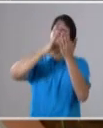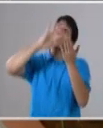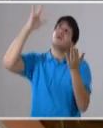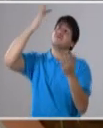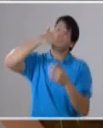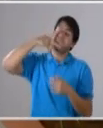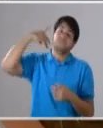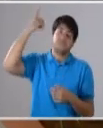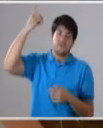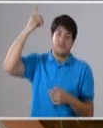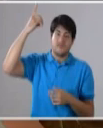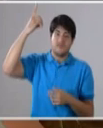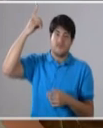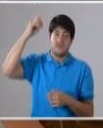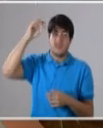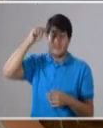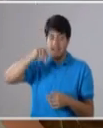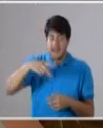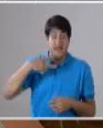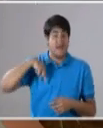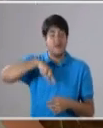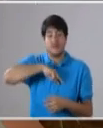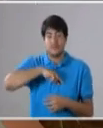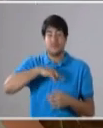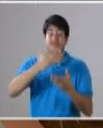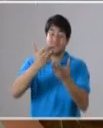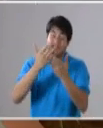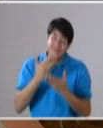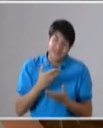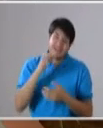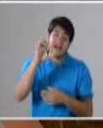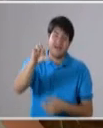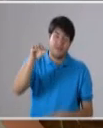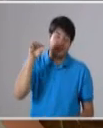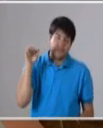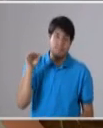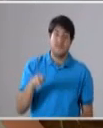allá arriba, y a nosotros nos tiene que ocasionar paz.